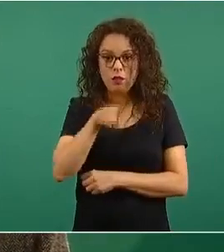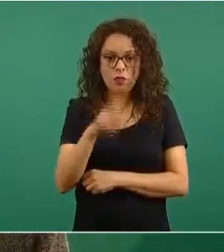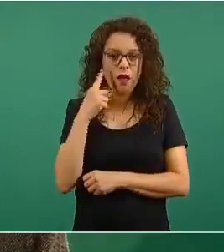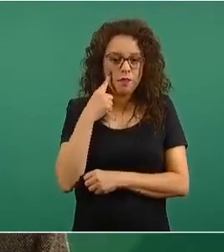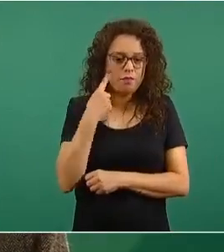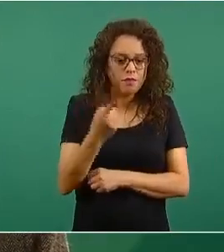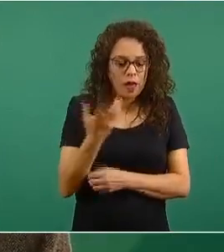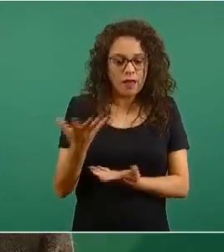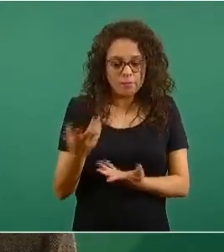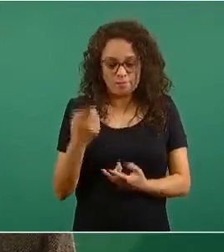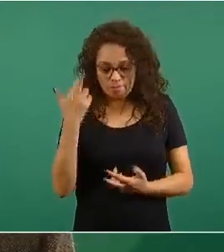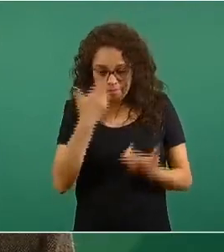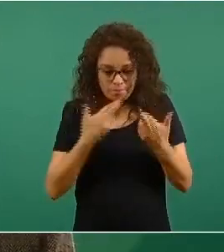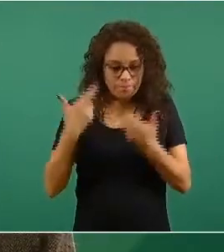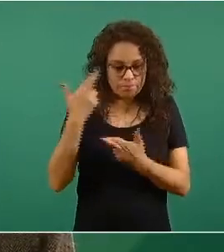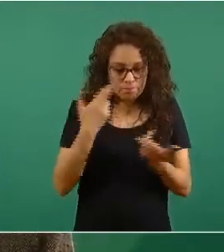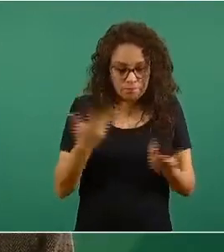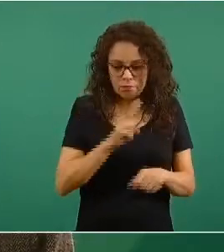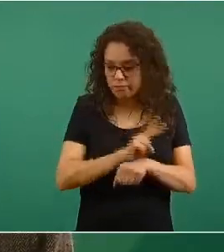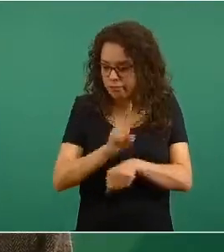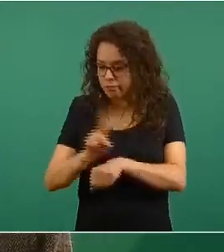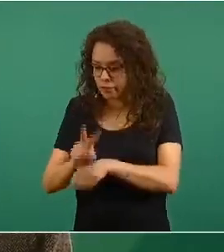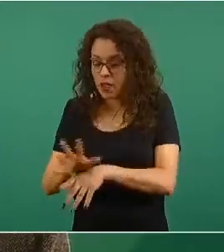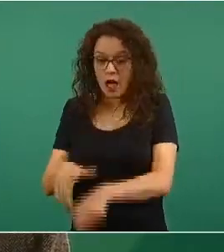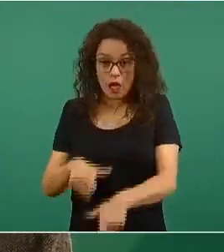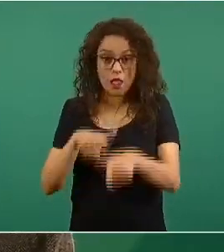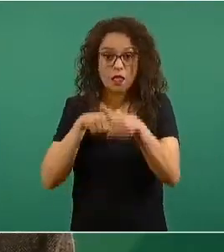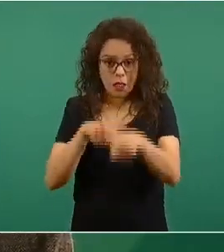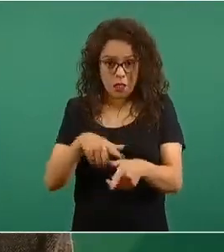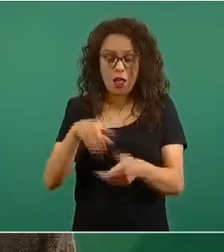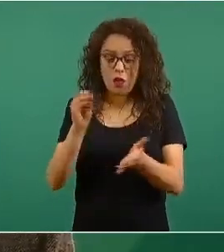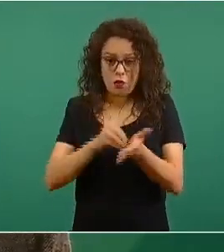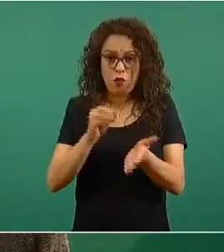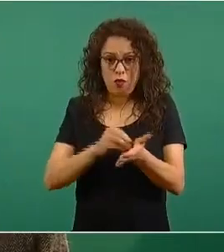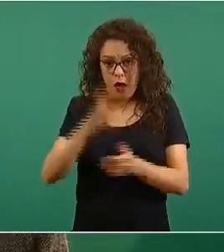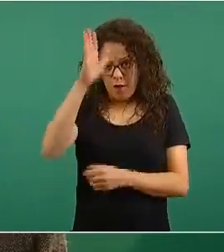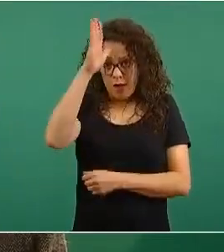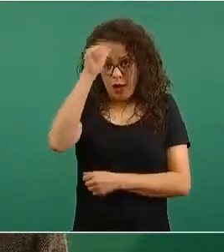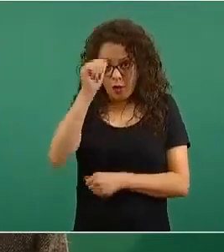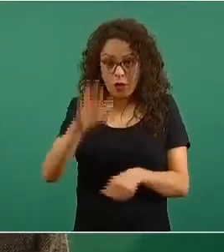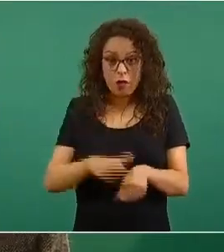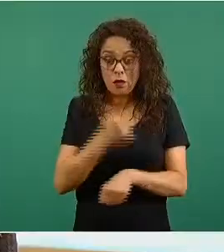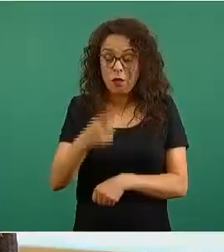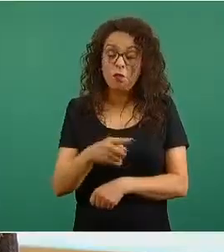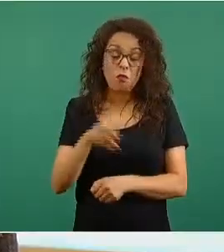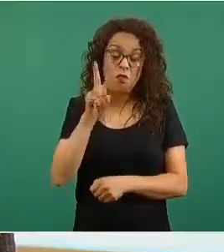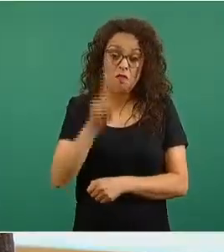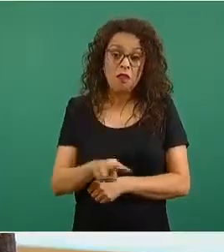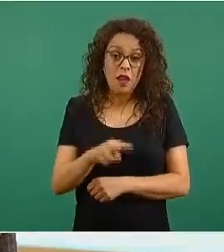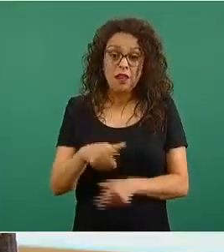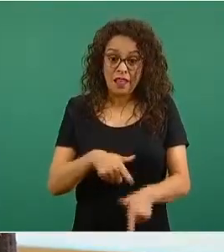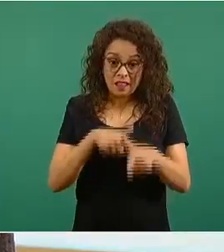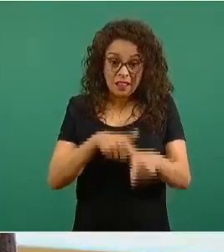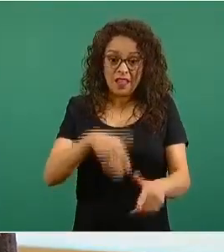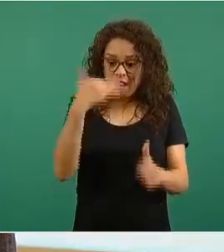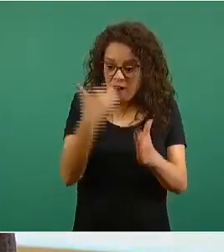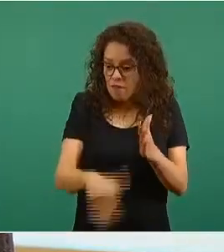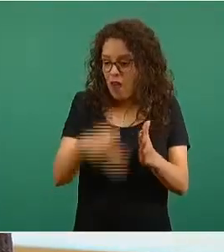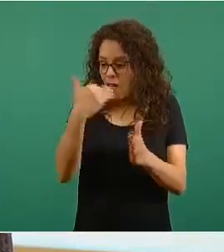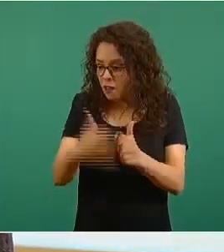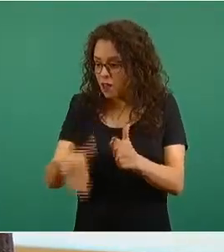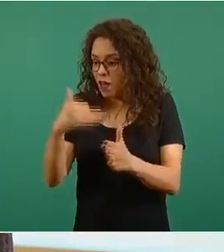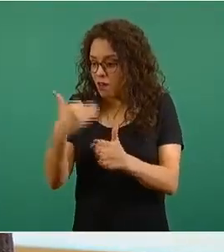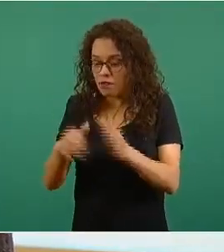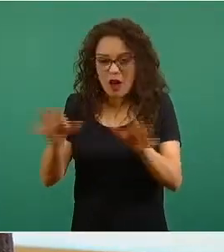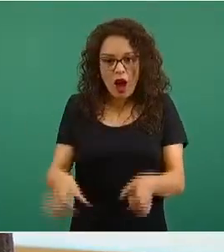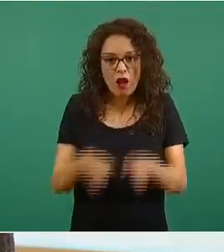y sigue abierto el acuerdo porque seguimos careciendo de una información